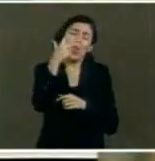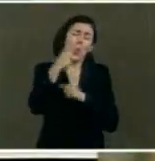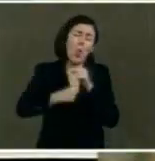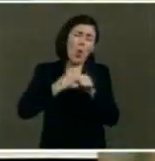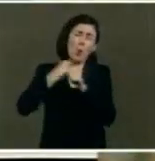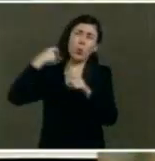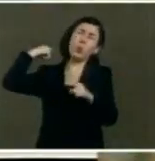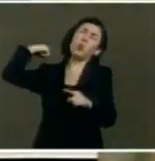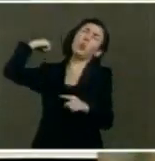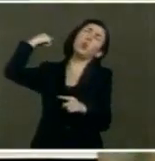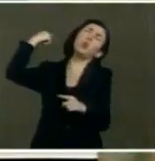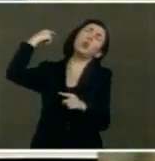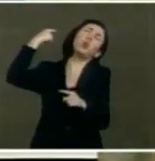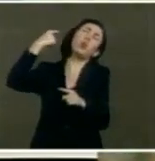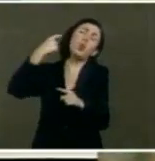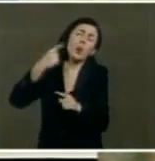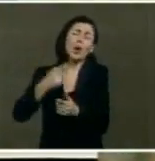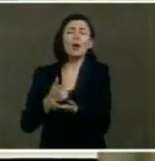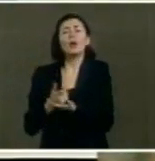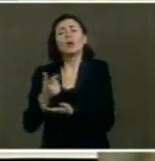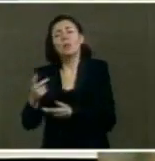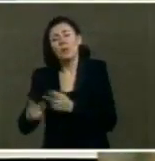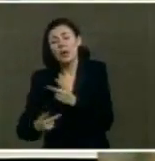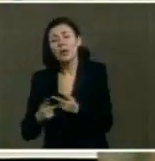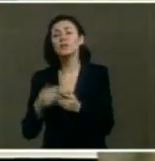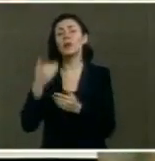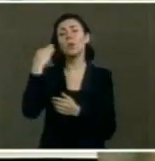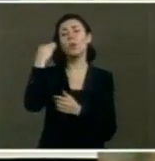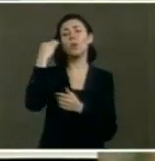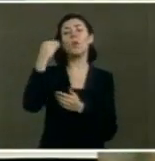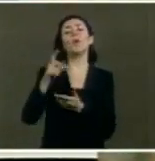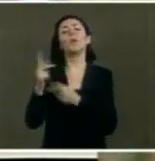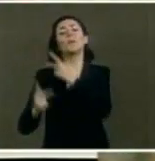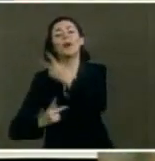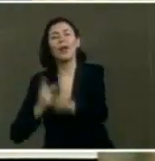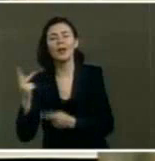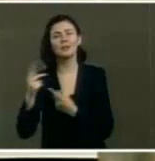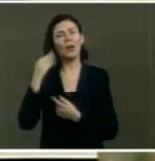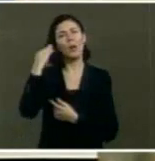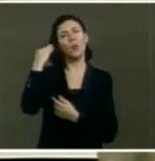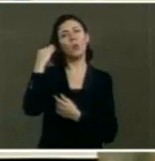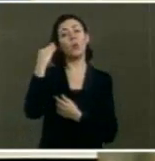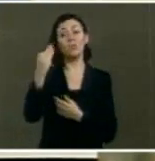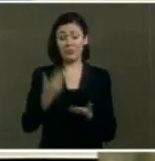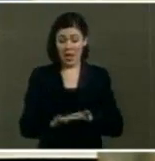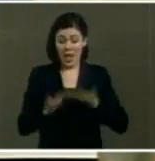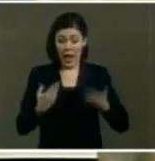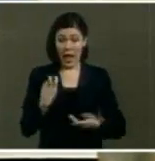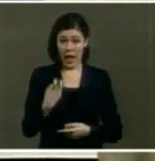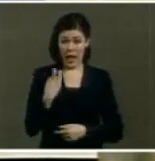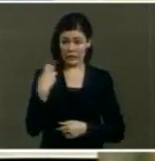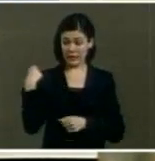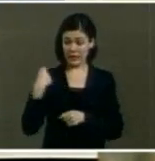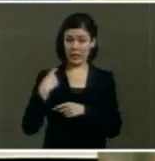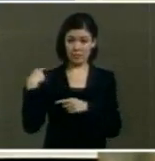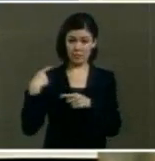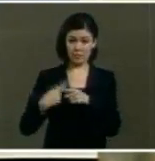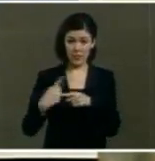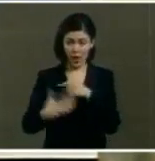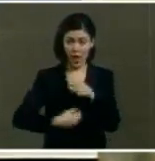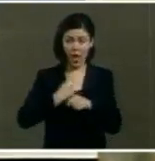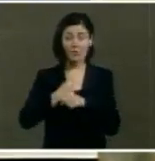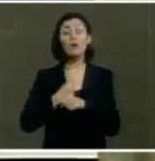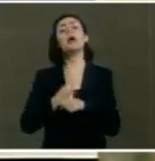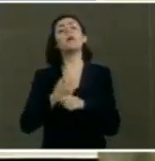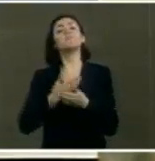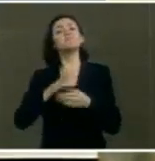En esta administración, en menos de 5 años, ya hemos entregado 2 millones de créditos, es decir, hemos igualado